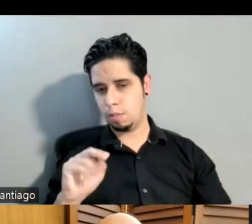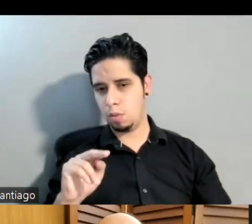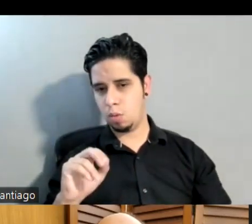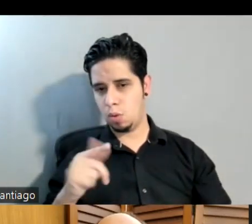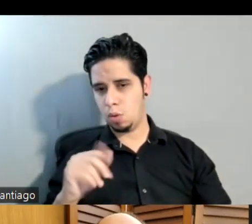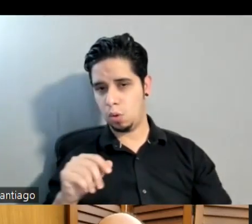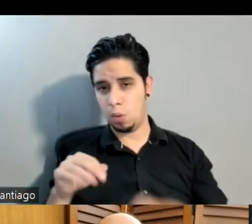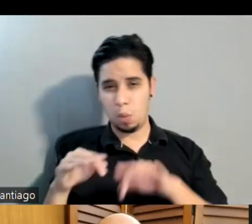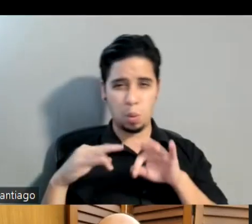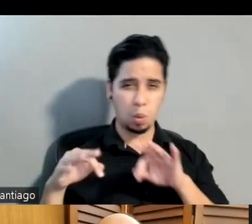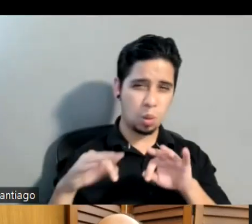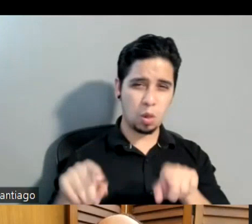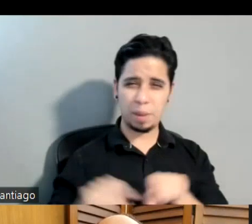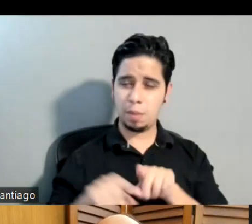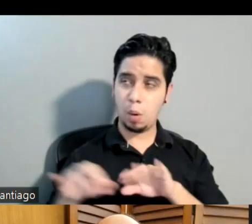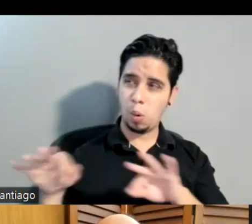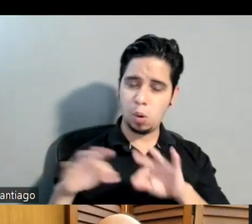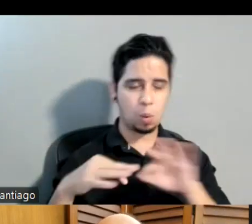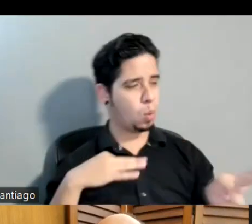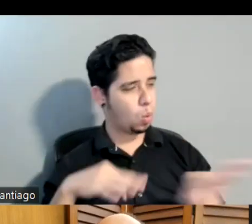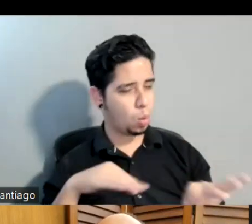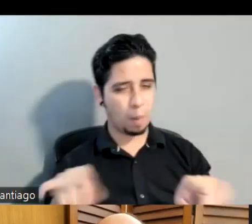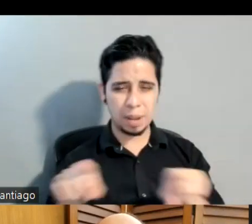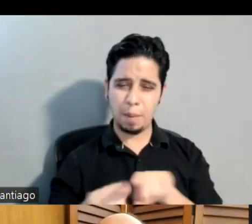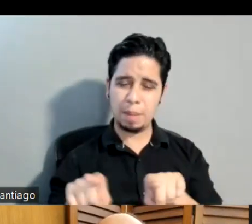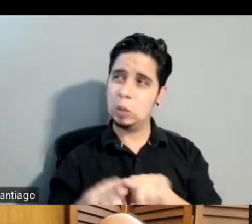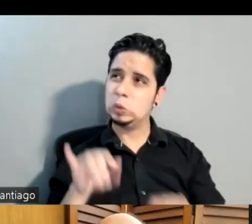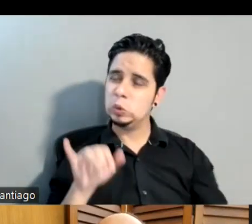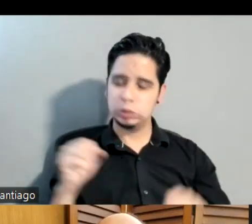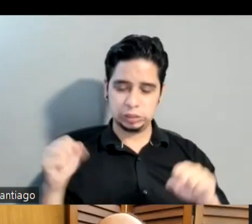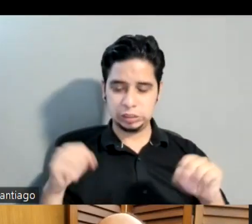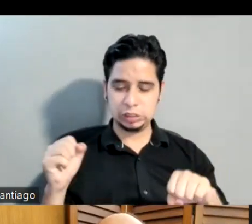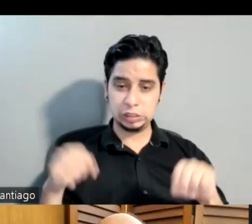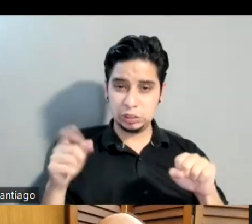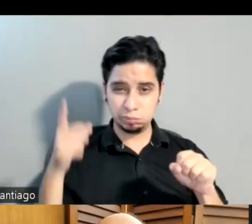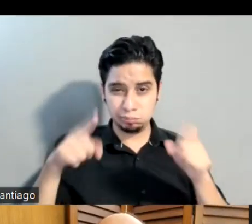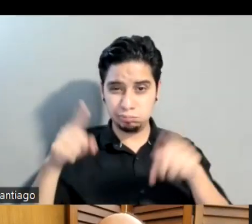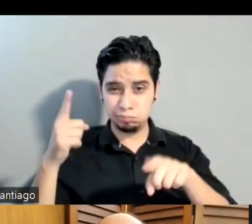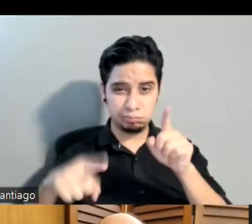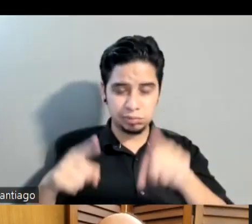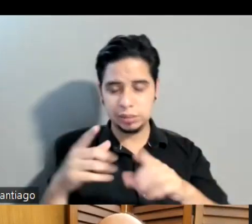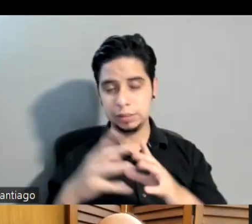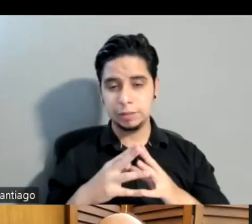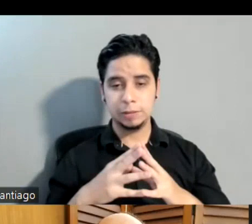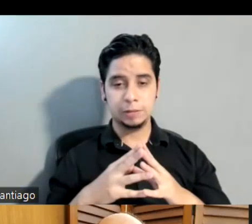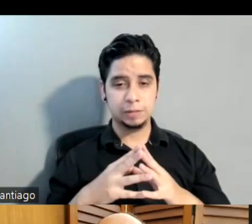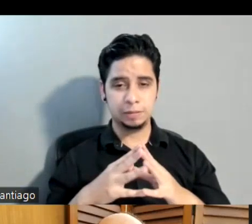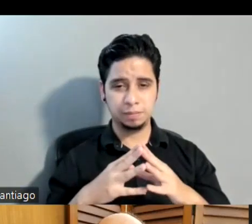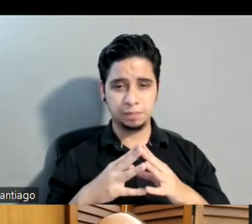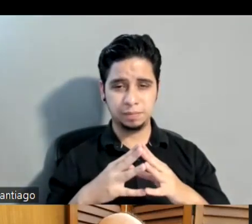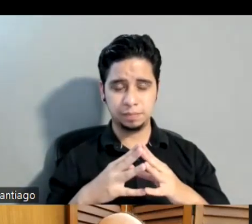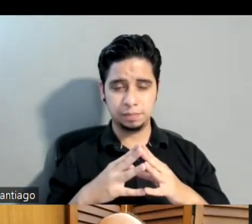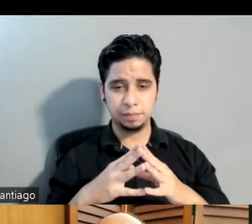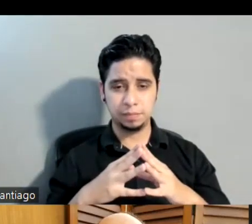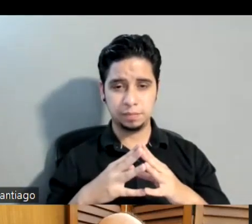diciendo exactamente lo mismo. Bueno. Y entonces, pues yo digo, bueno, pues estamos en consenso, pues vamos a